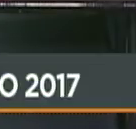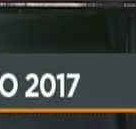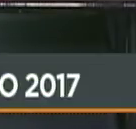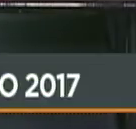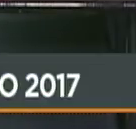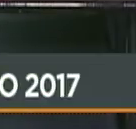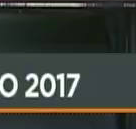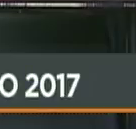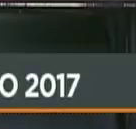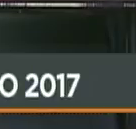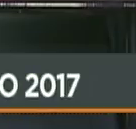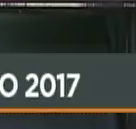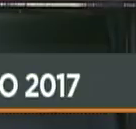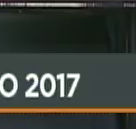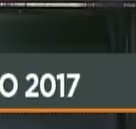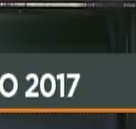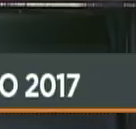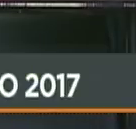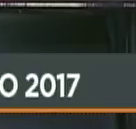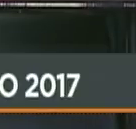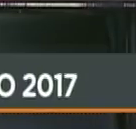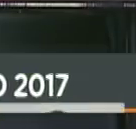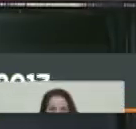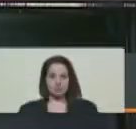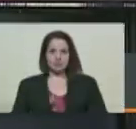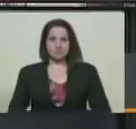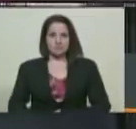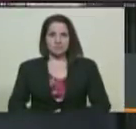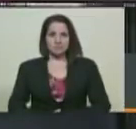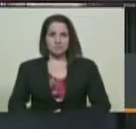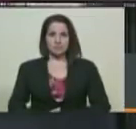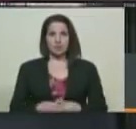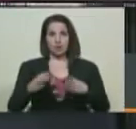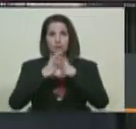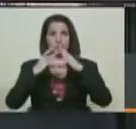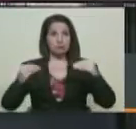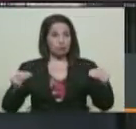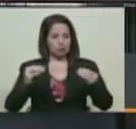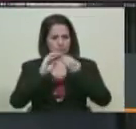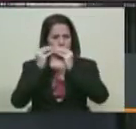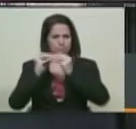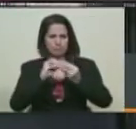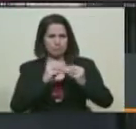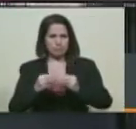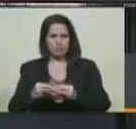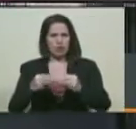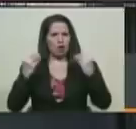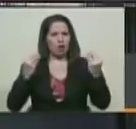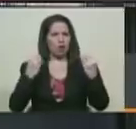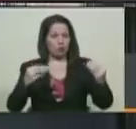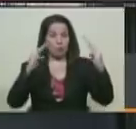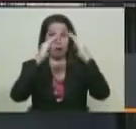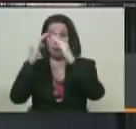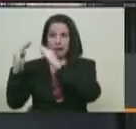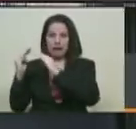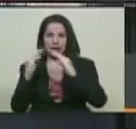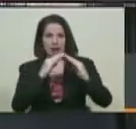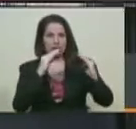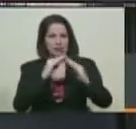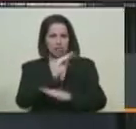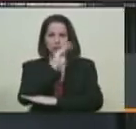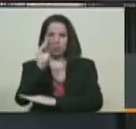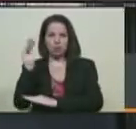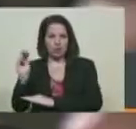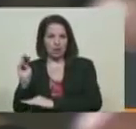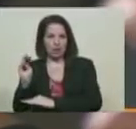acuerdan? Y toda la estructura blanca, toda la estructura de las casas de abrigo, de